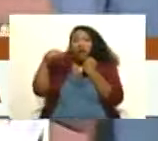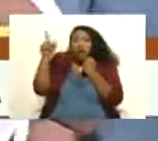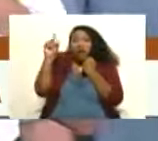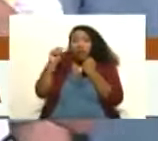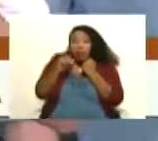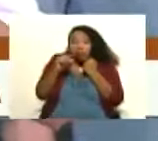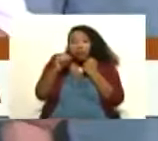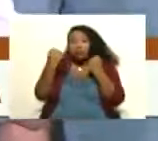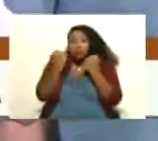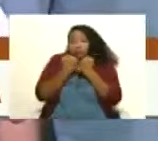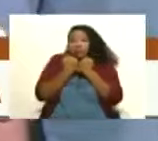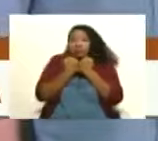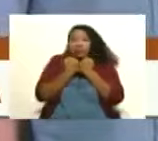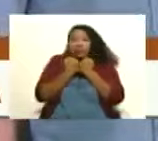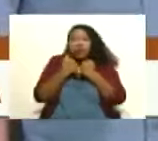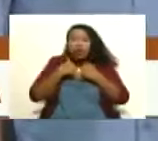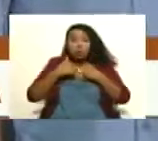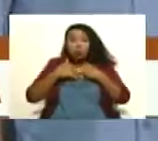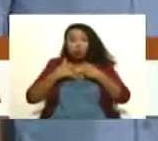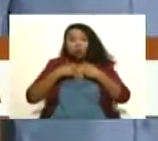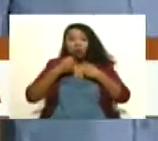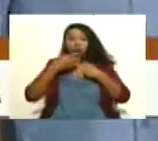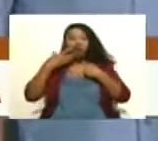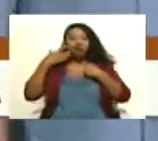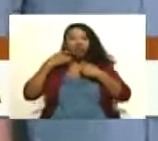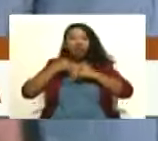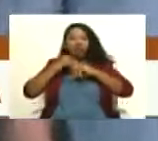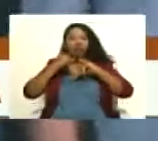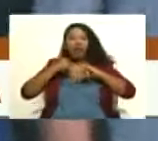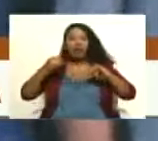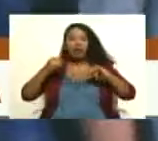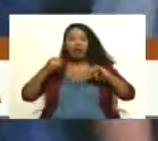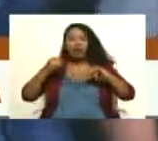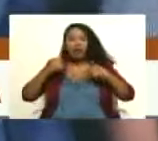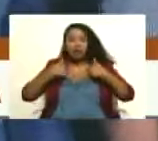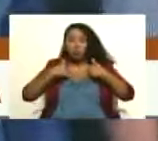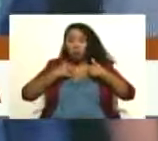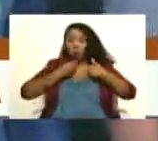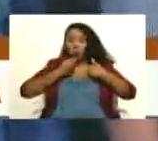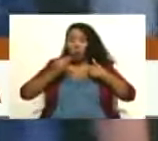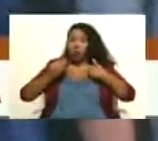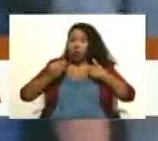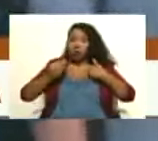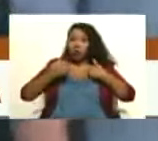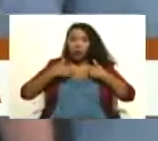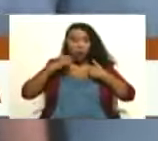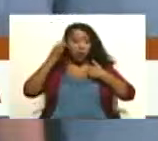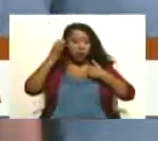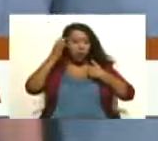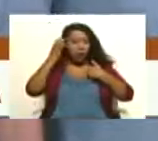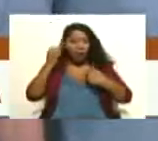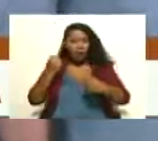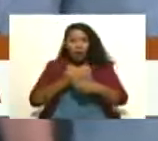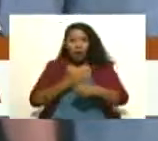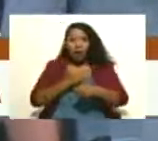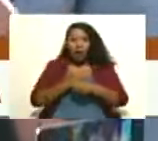decirles que me siento muy orgullosa, muy feliz, como joven, como mujer trabajadora.